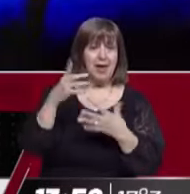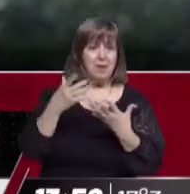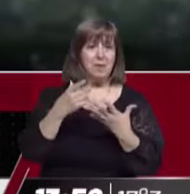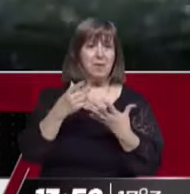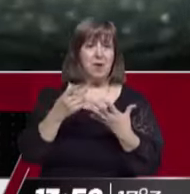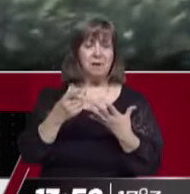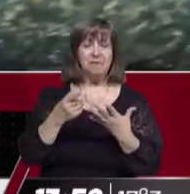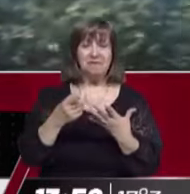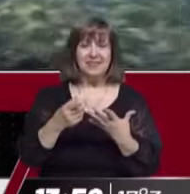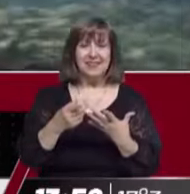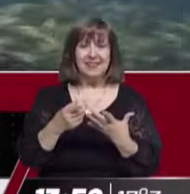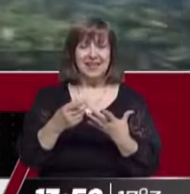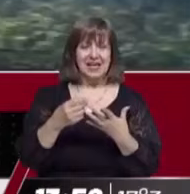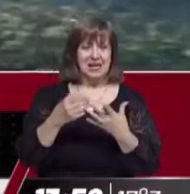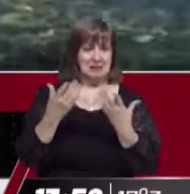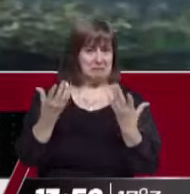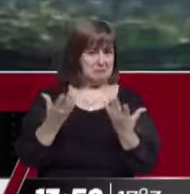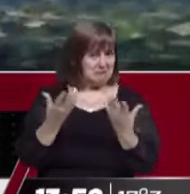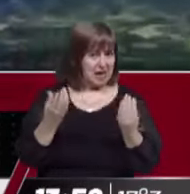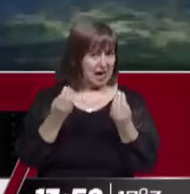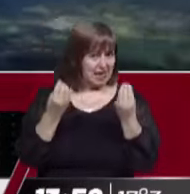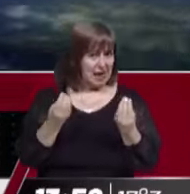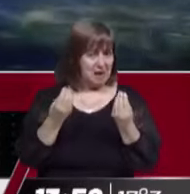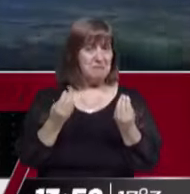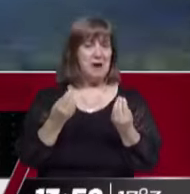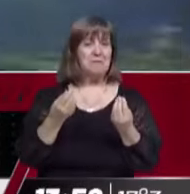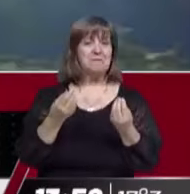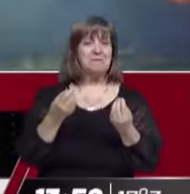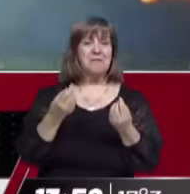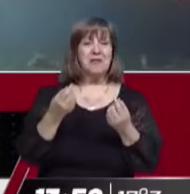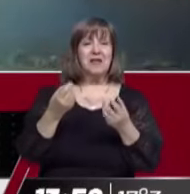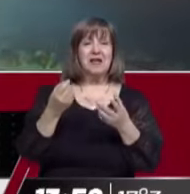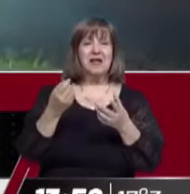Terminator... Usted dice eso, yo me acuerdo de Arnold Schwarzenegger. ¿No?